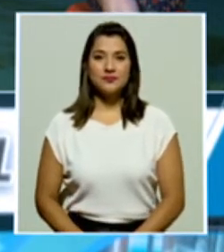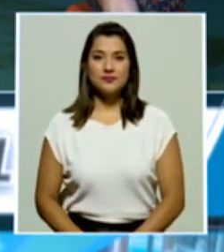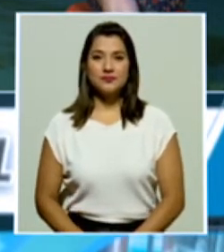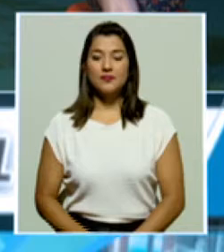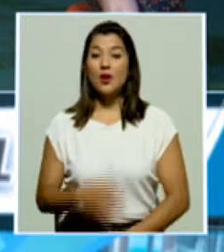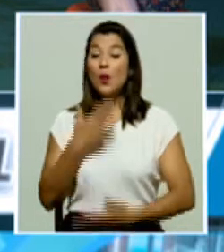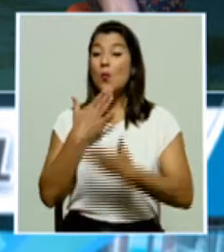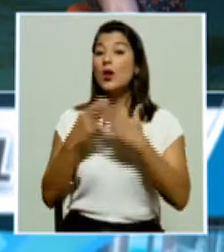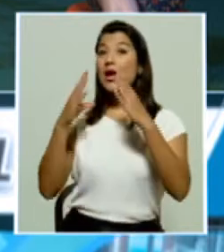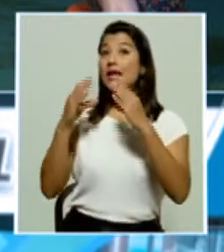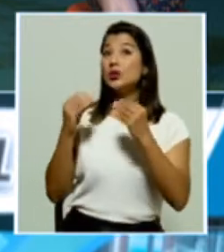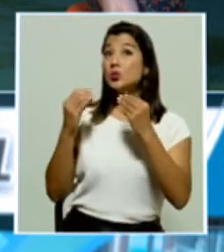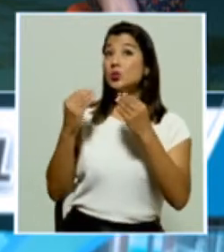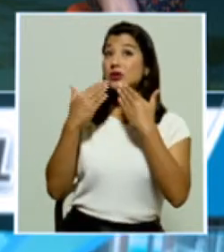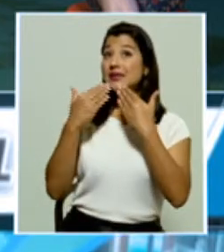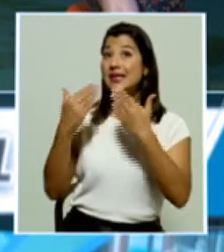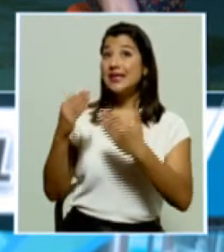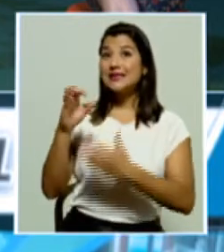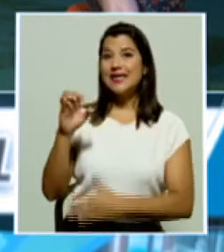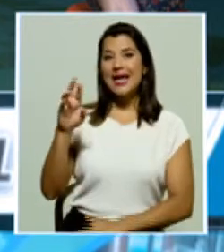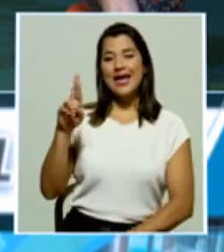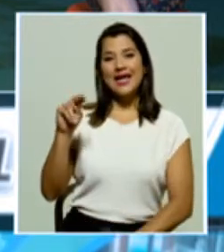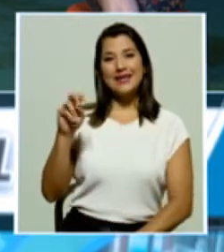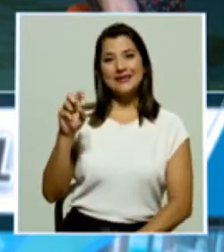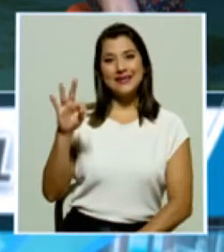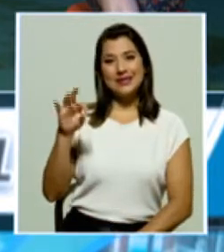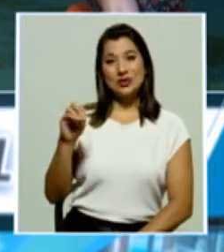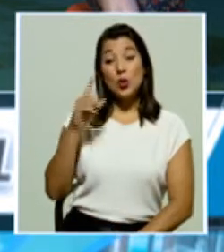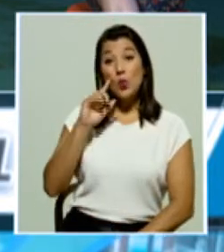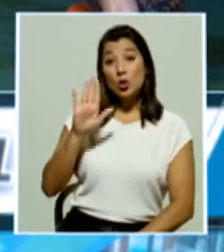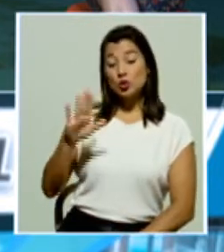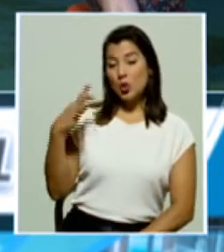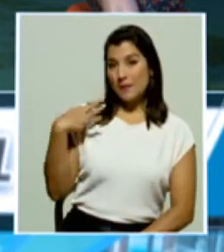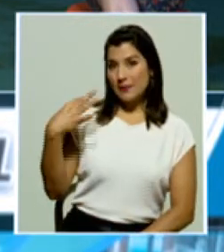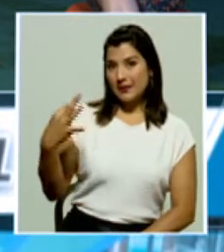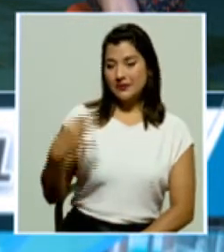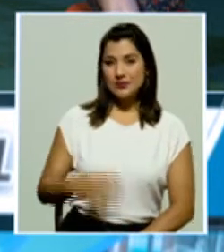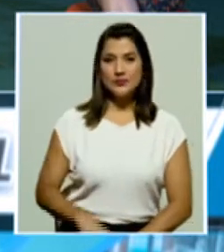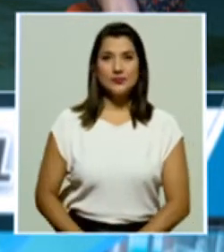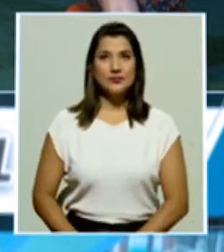Muy buenas noches, muchas gracias don Ernesto por esta invitación.